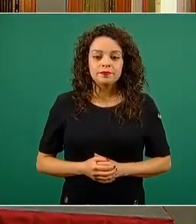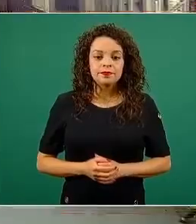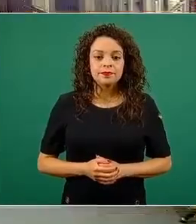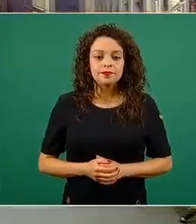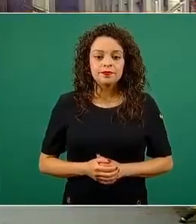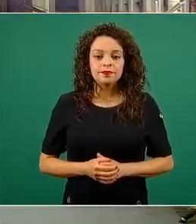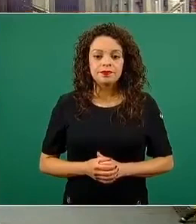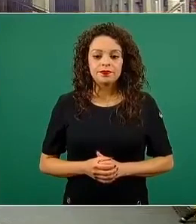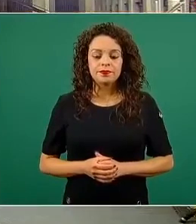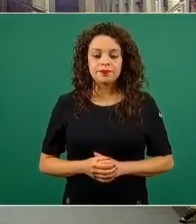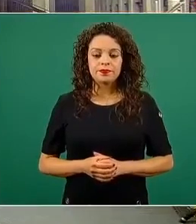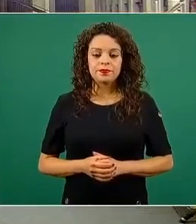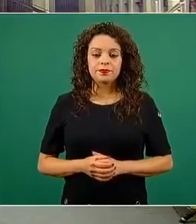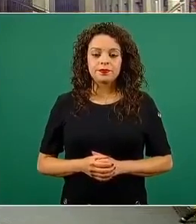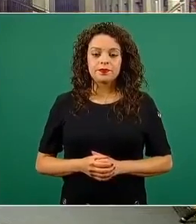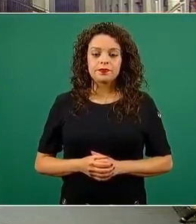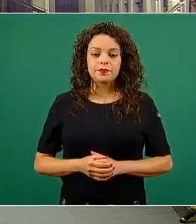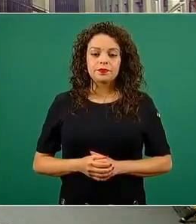favor.